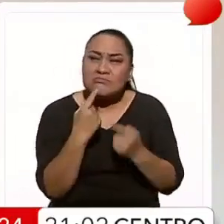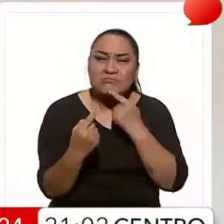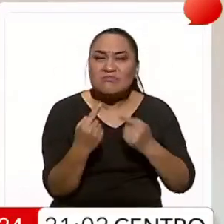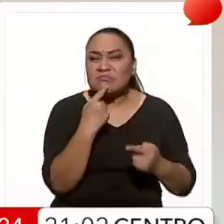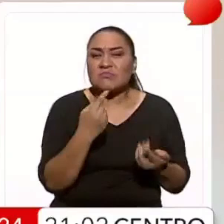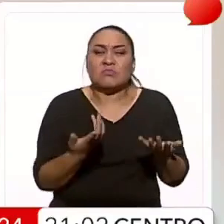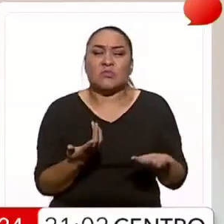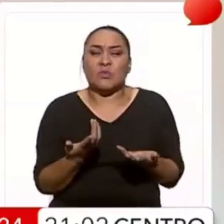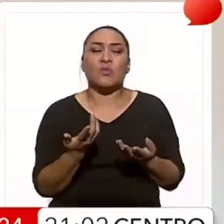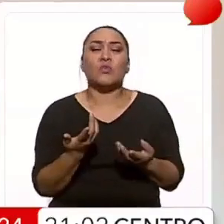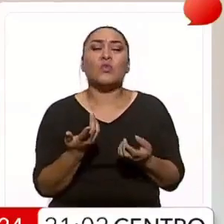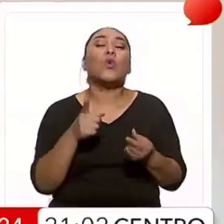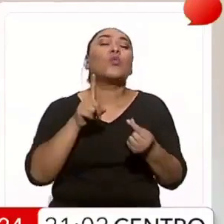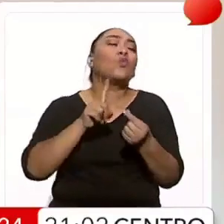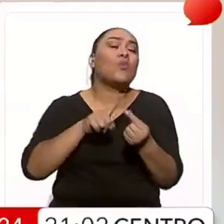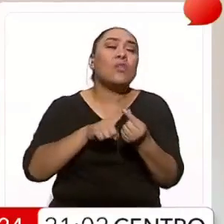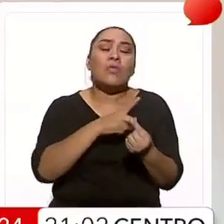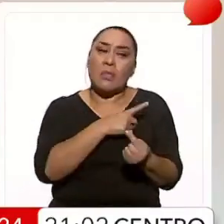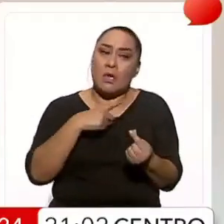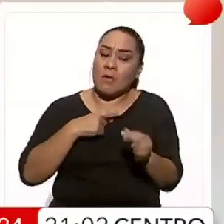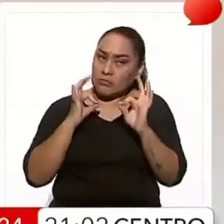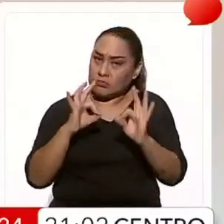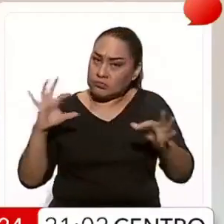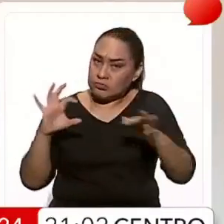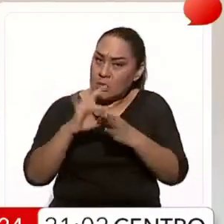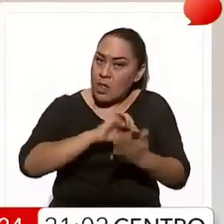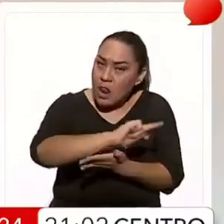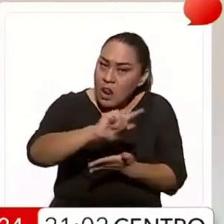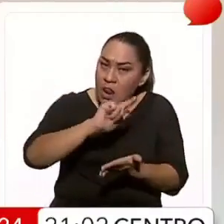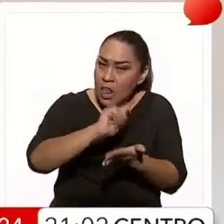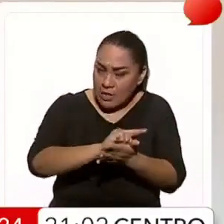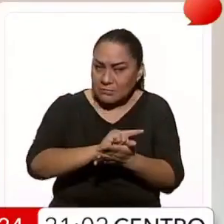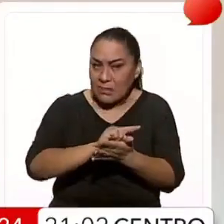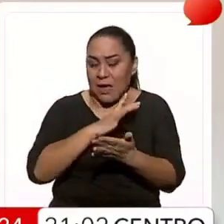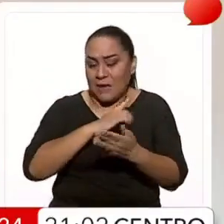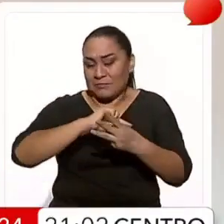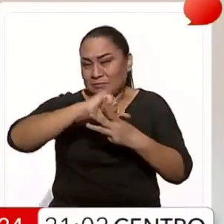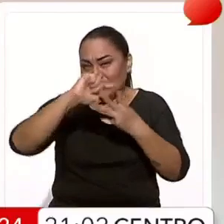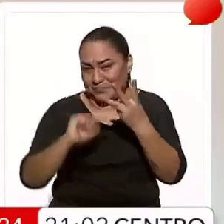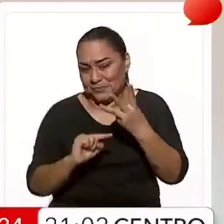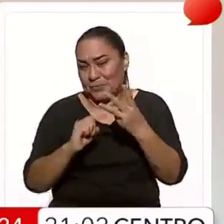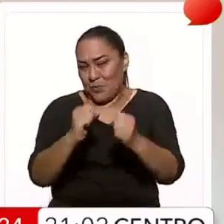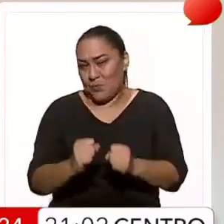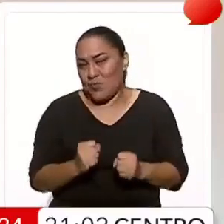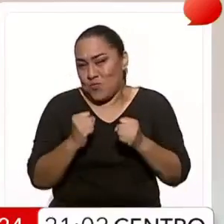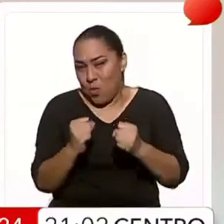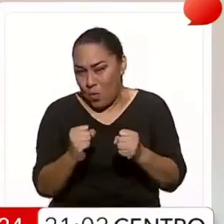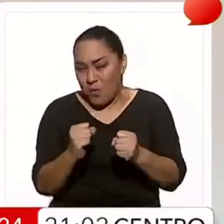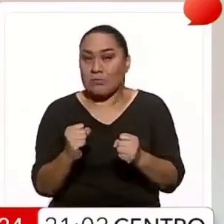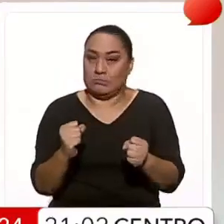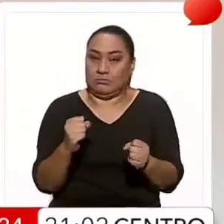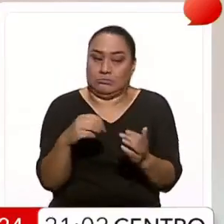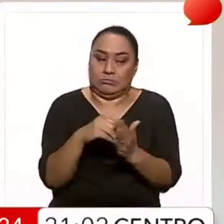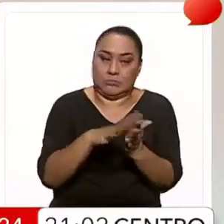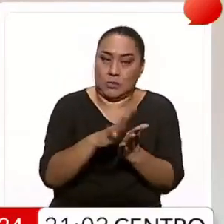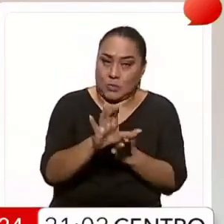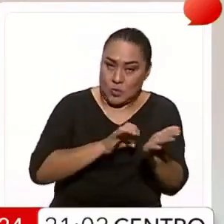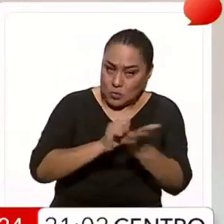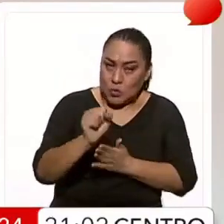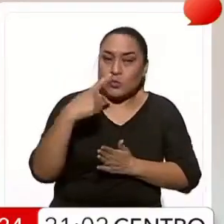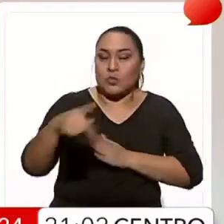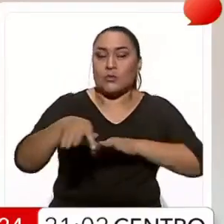es: ¿dónde debe descansar la legitimidad de uno de los tres poderes de nuestro sistema democrático, tanto en su constitución como en su operación